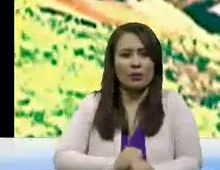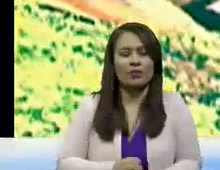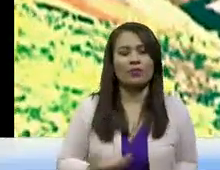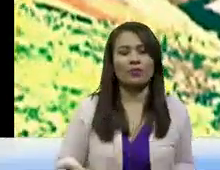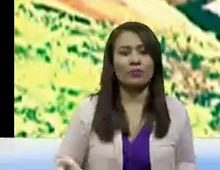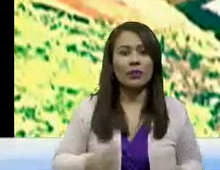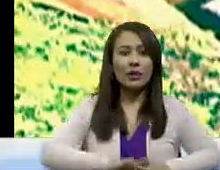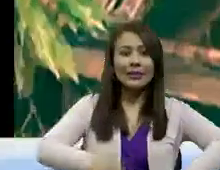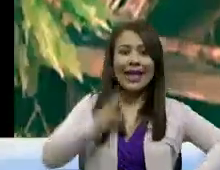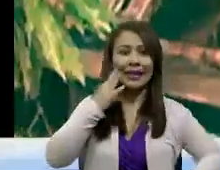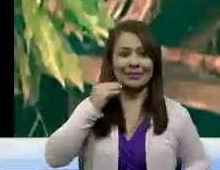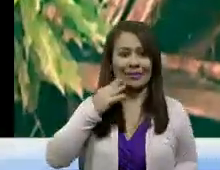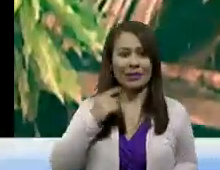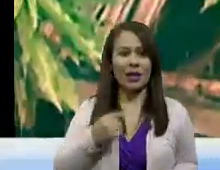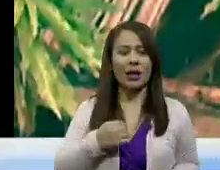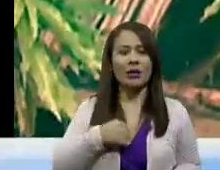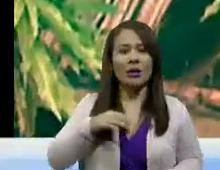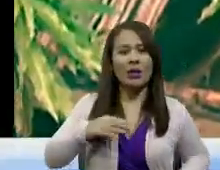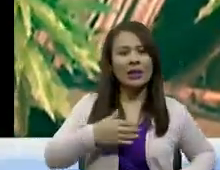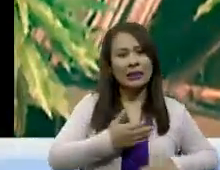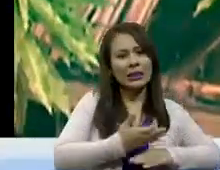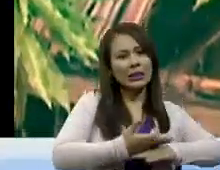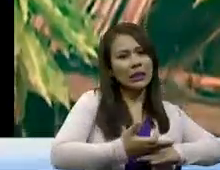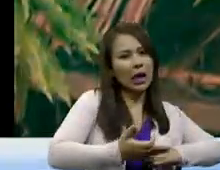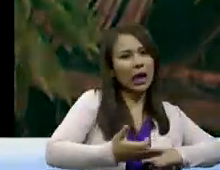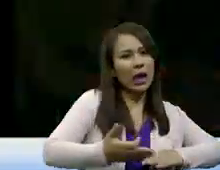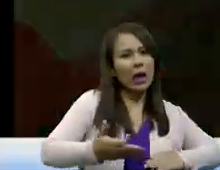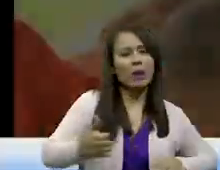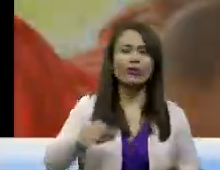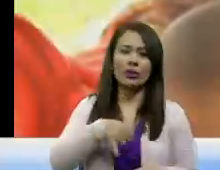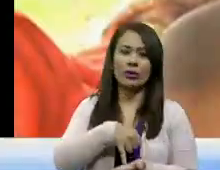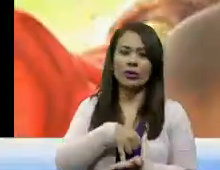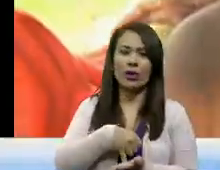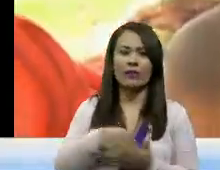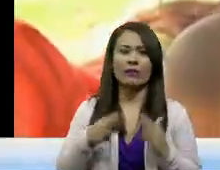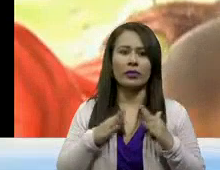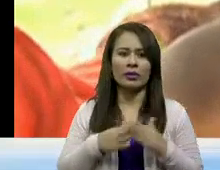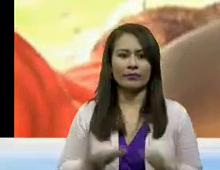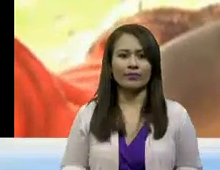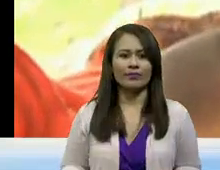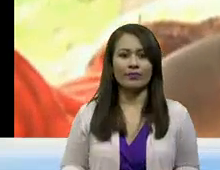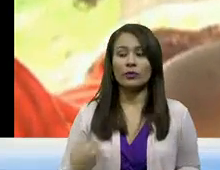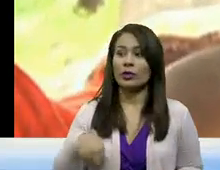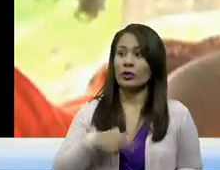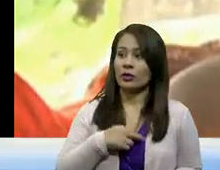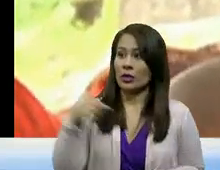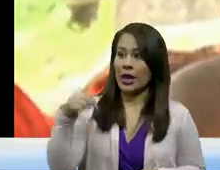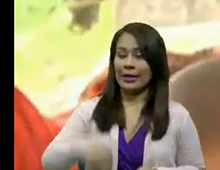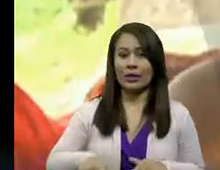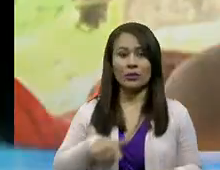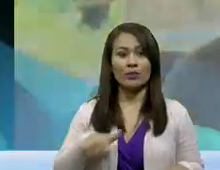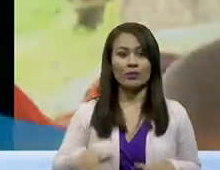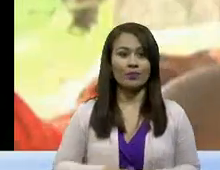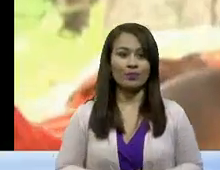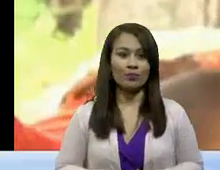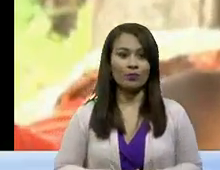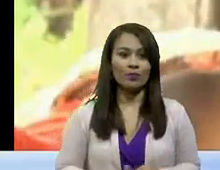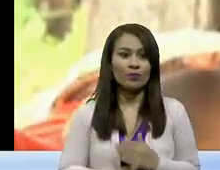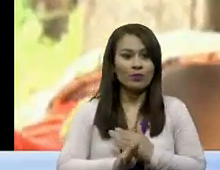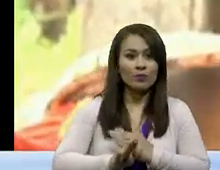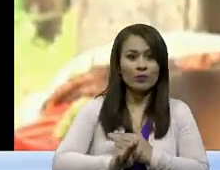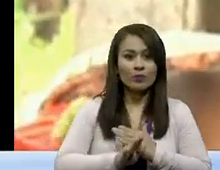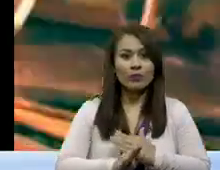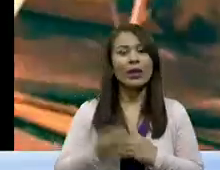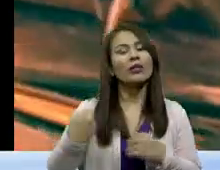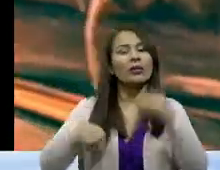de esperarse, el paso del tiempo debilitó sus bases. Recién estamos, habíamos merendado y ya vamos a